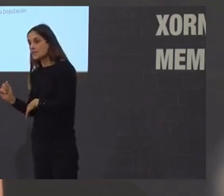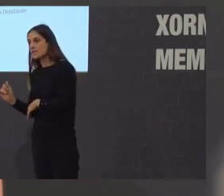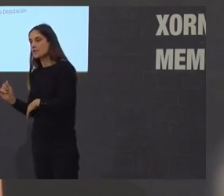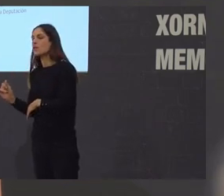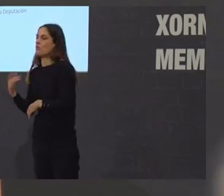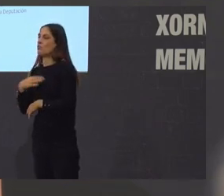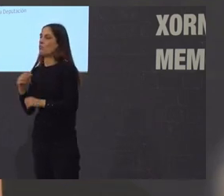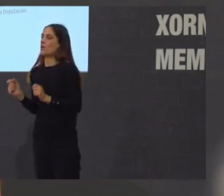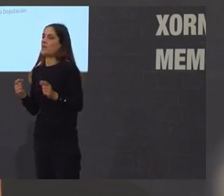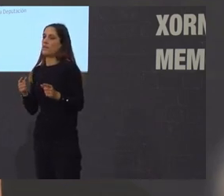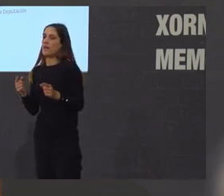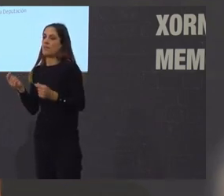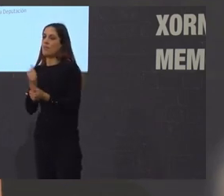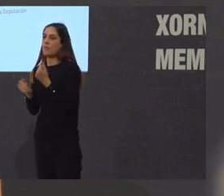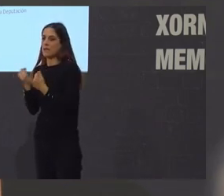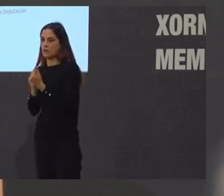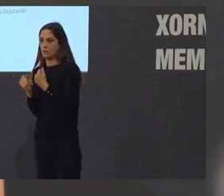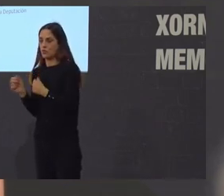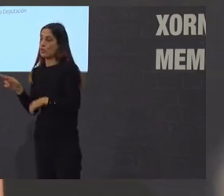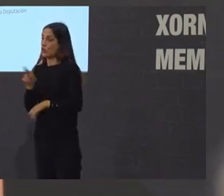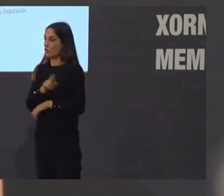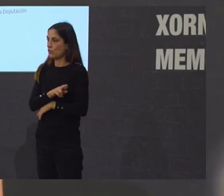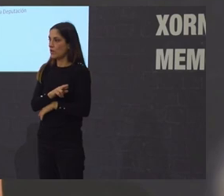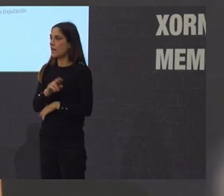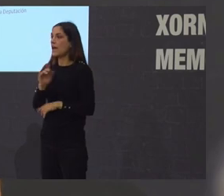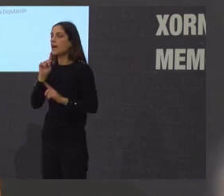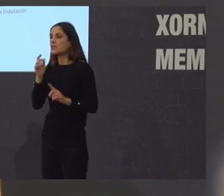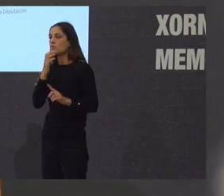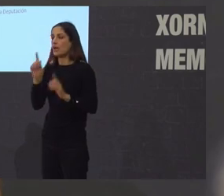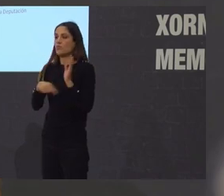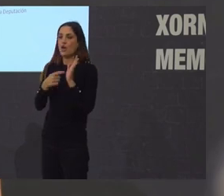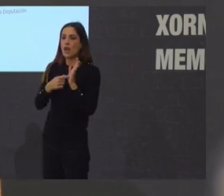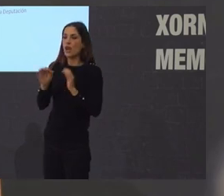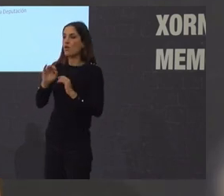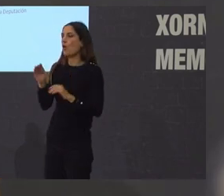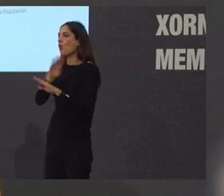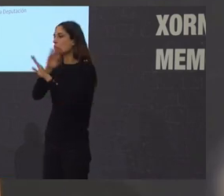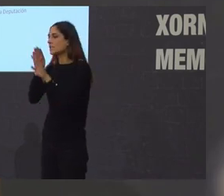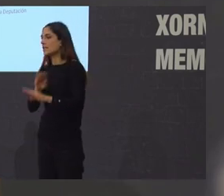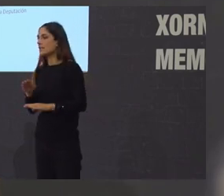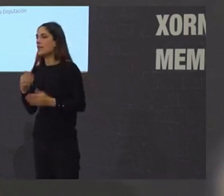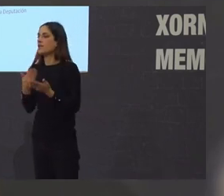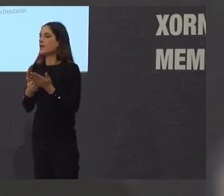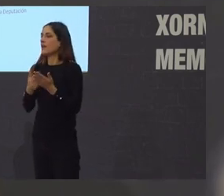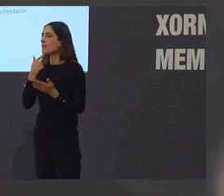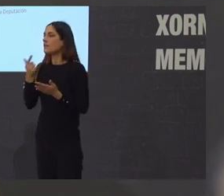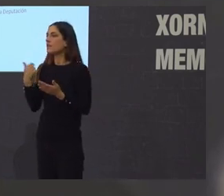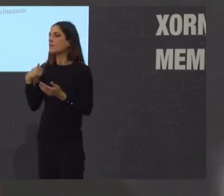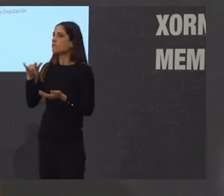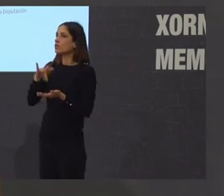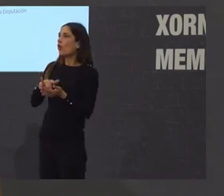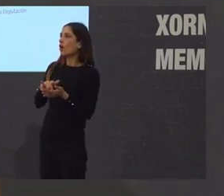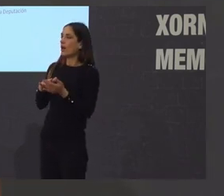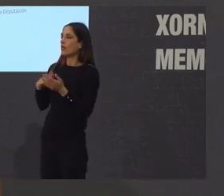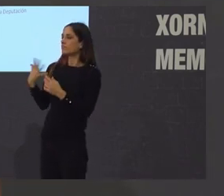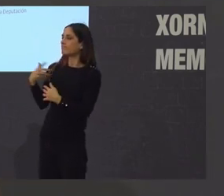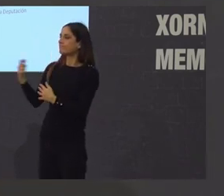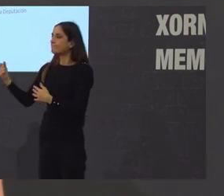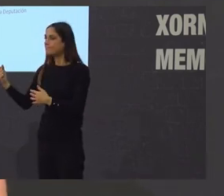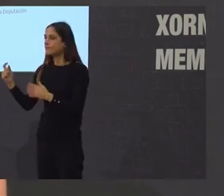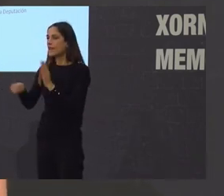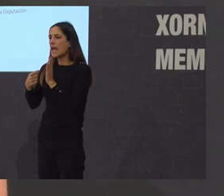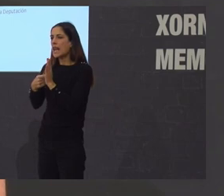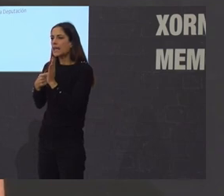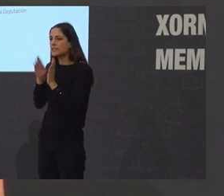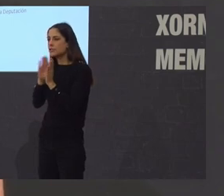te dice, o una sentencia que te dice, que te privaron de manera ilegal de una vivienda, el